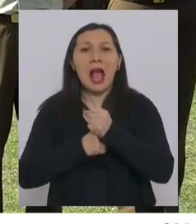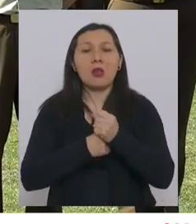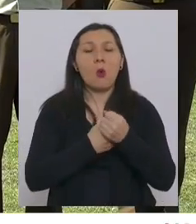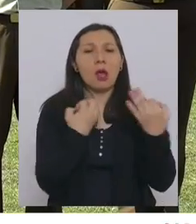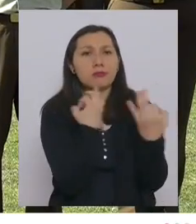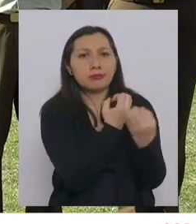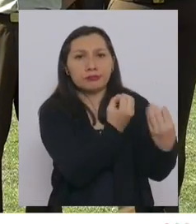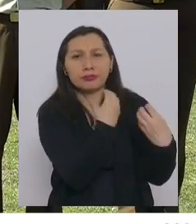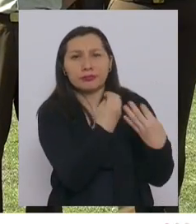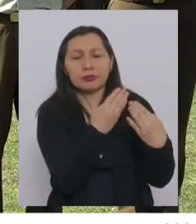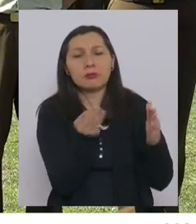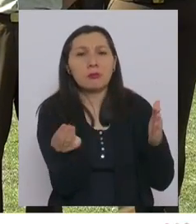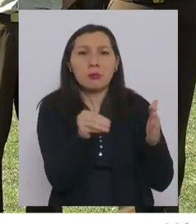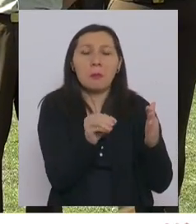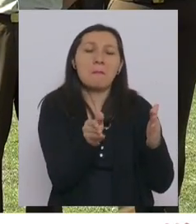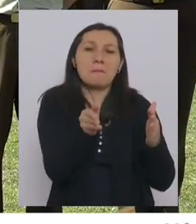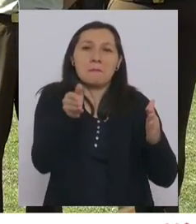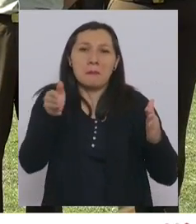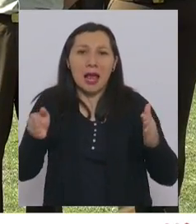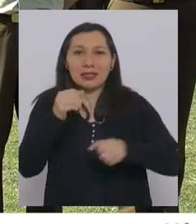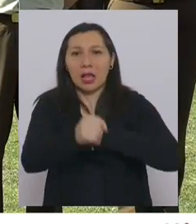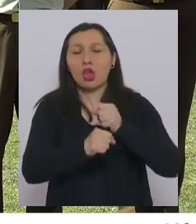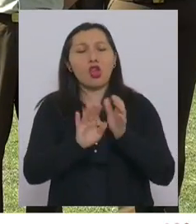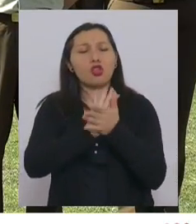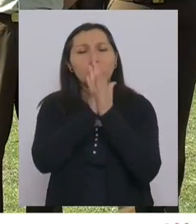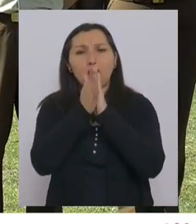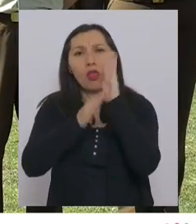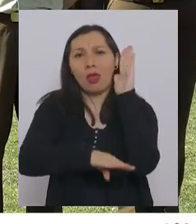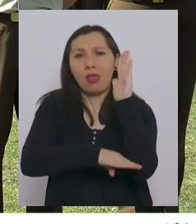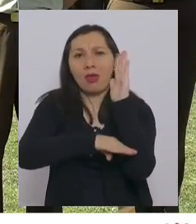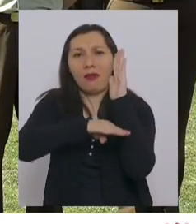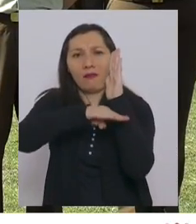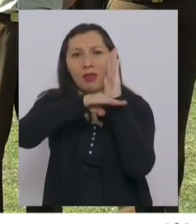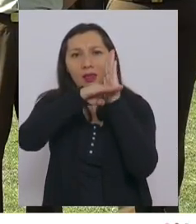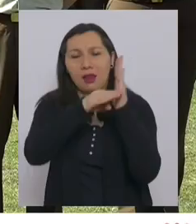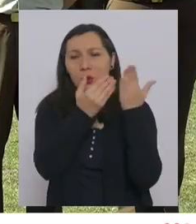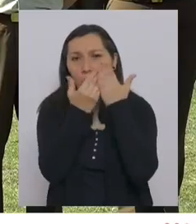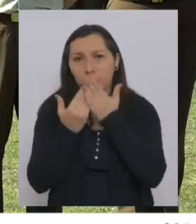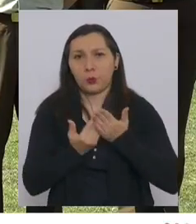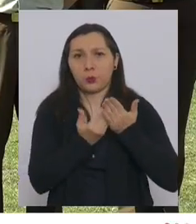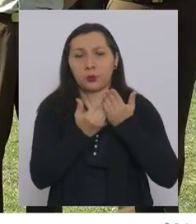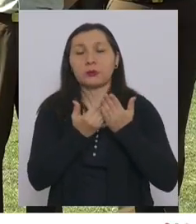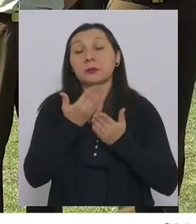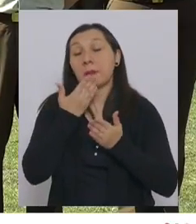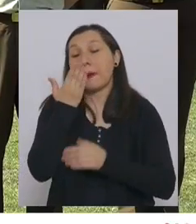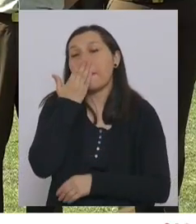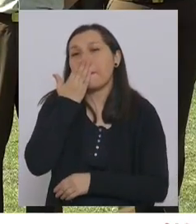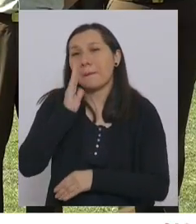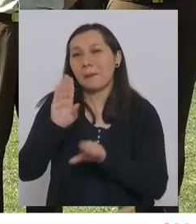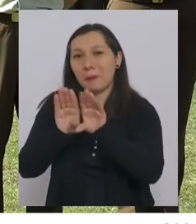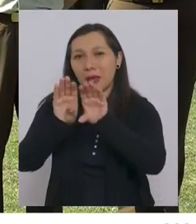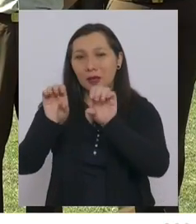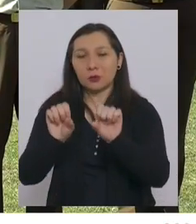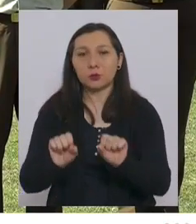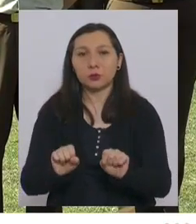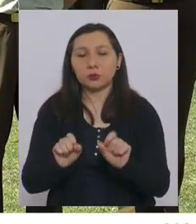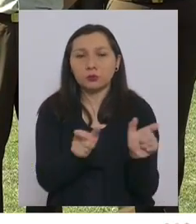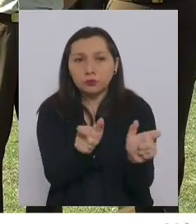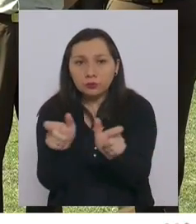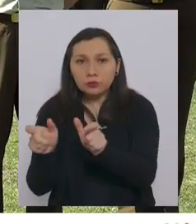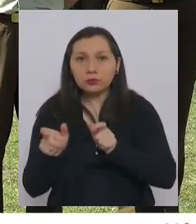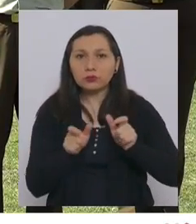instrucción y en todos los niveles. En segundo lugar, las mejorías en el sistema de